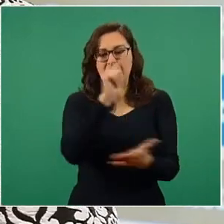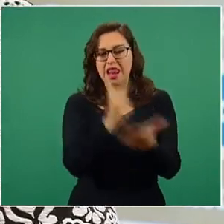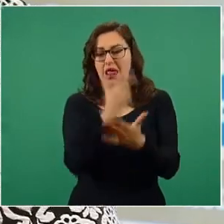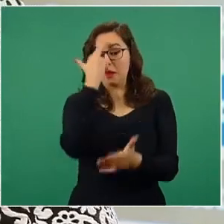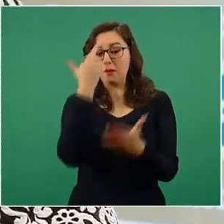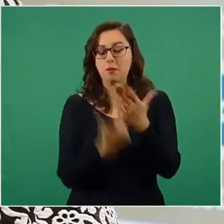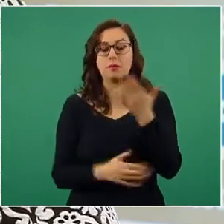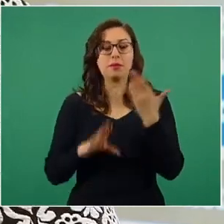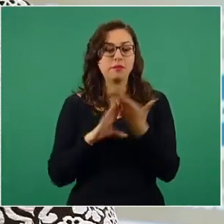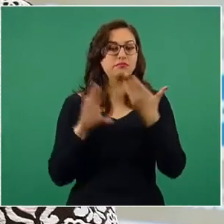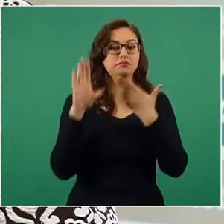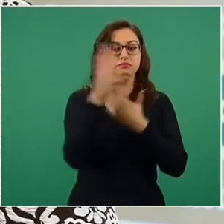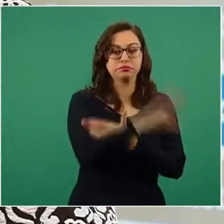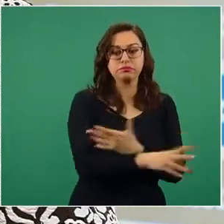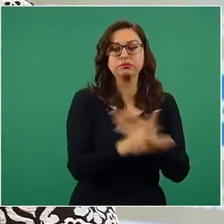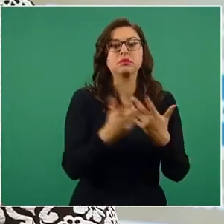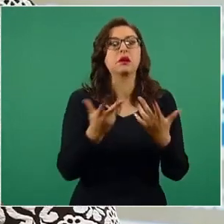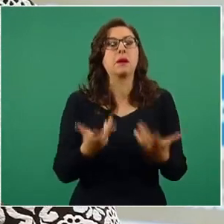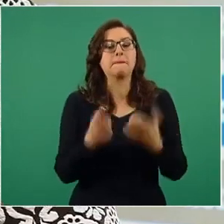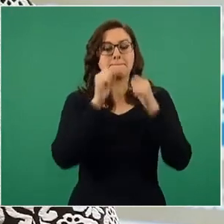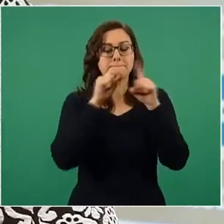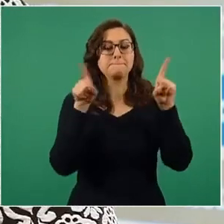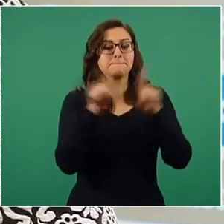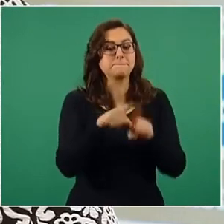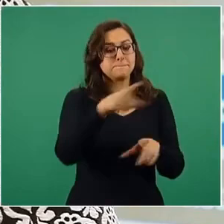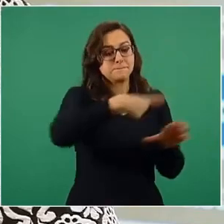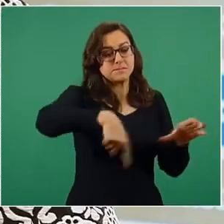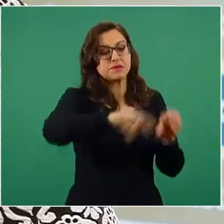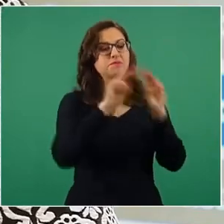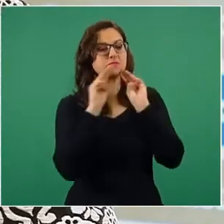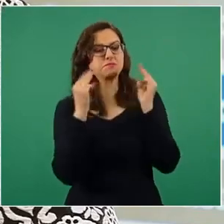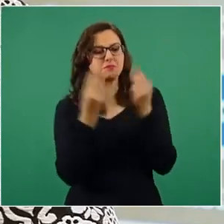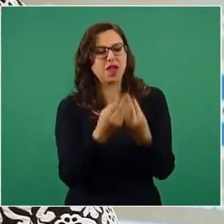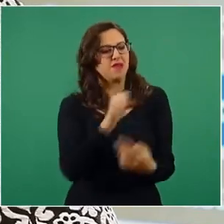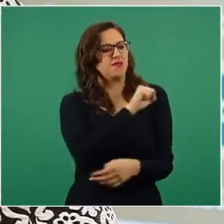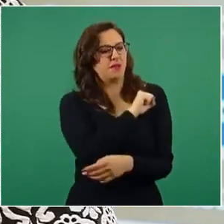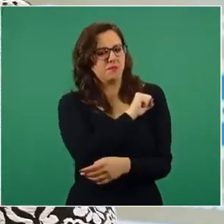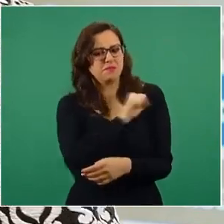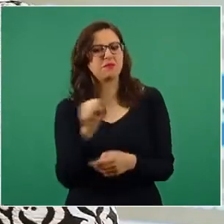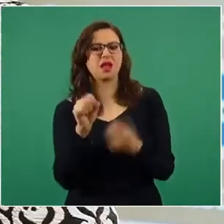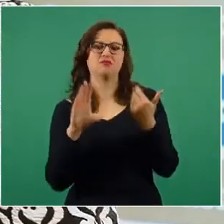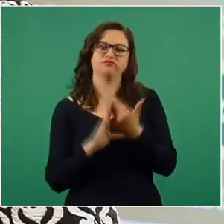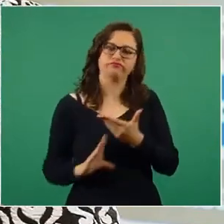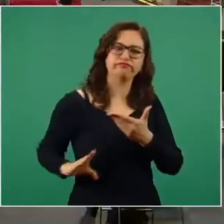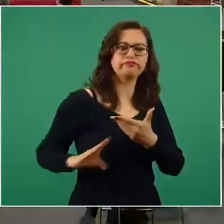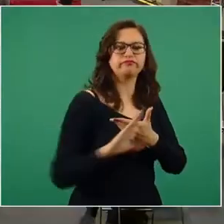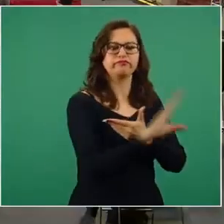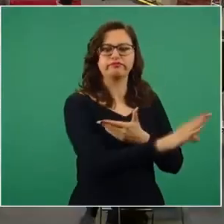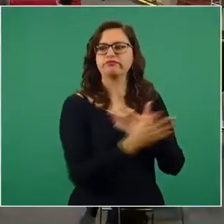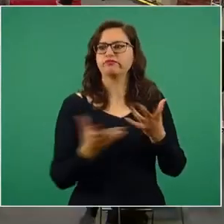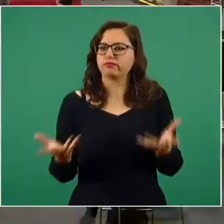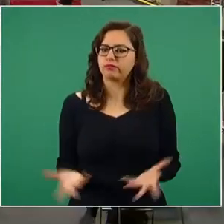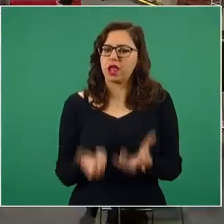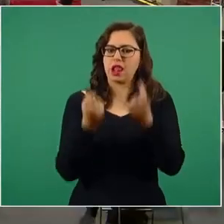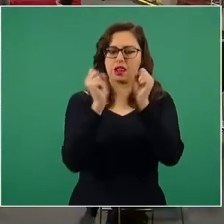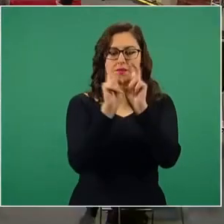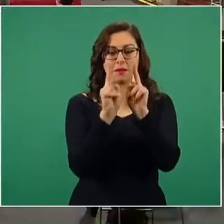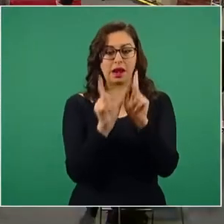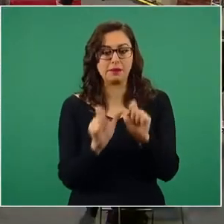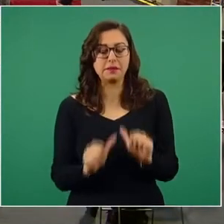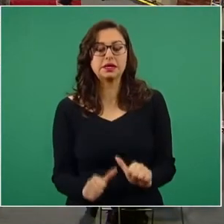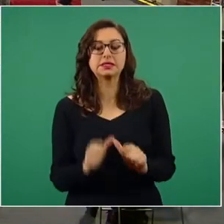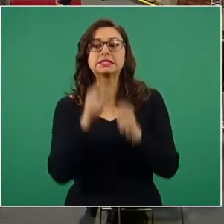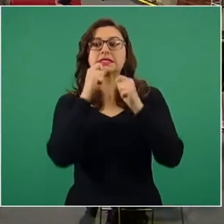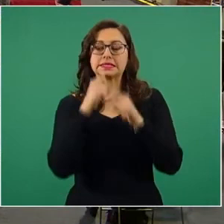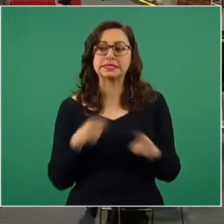pública, el combate a la delincuencia y la recuperación de la paz. También estamos articulando